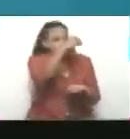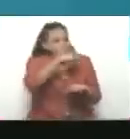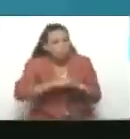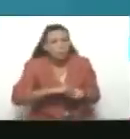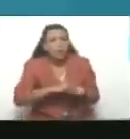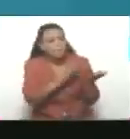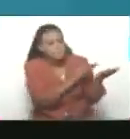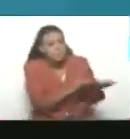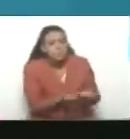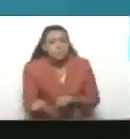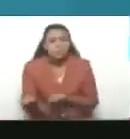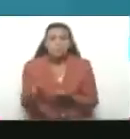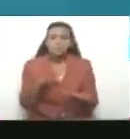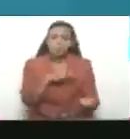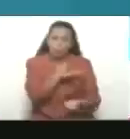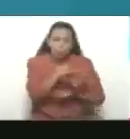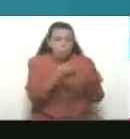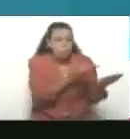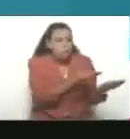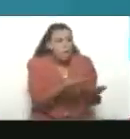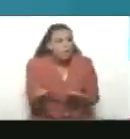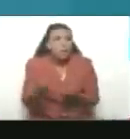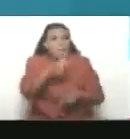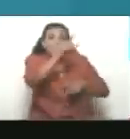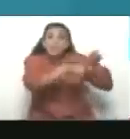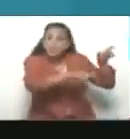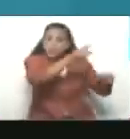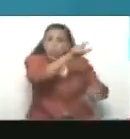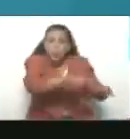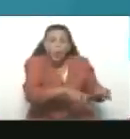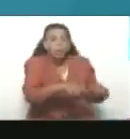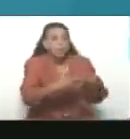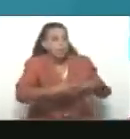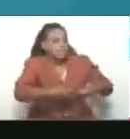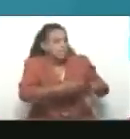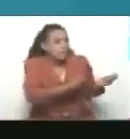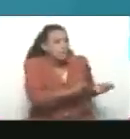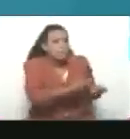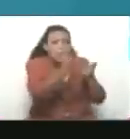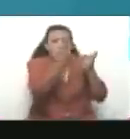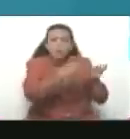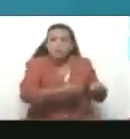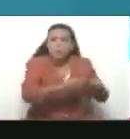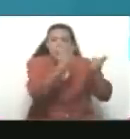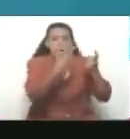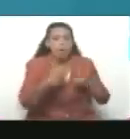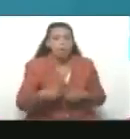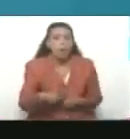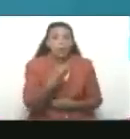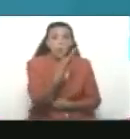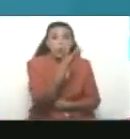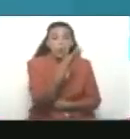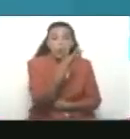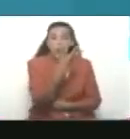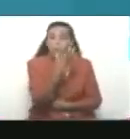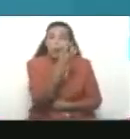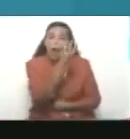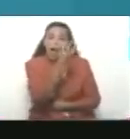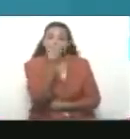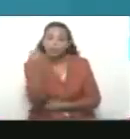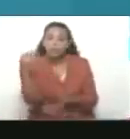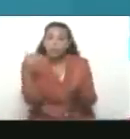son bienvenidos todos los connacionales hemos regresado casi 400.000